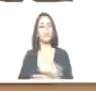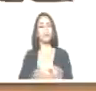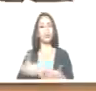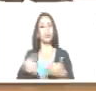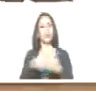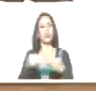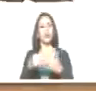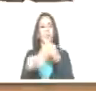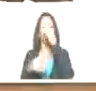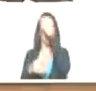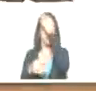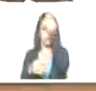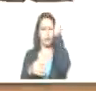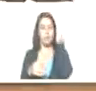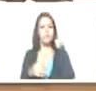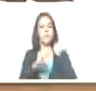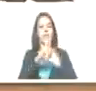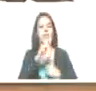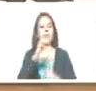Recadi,